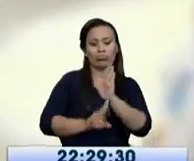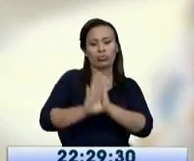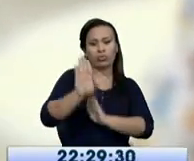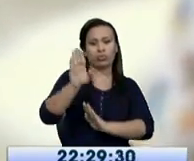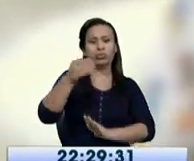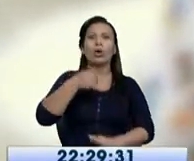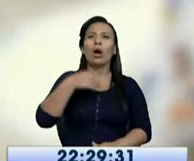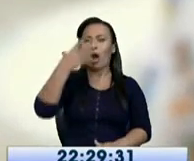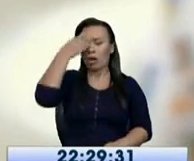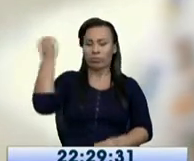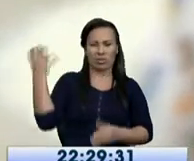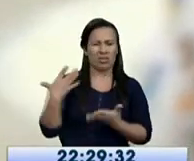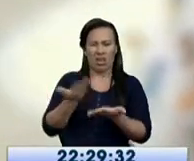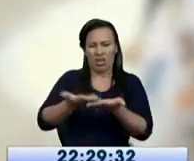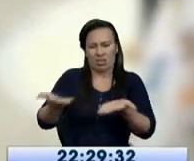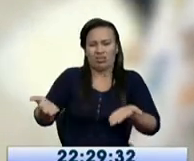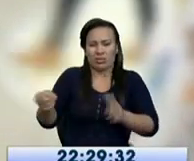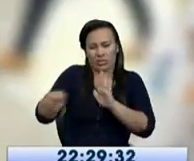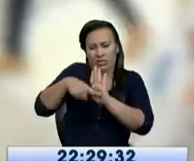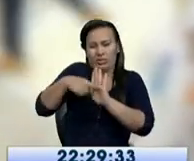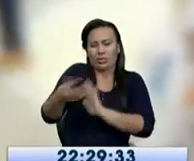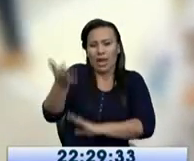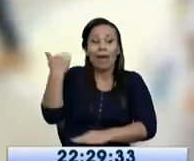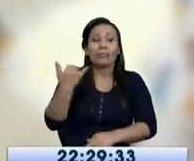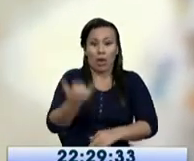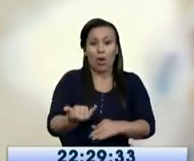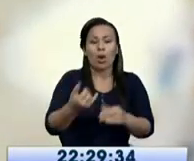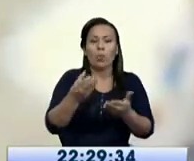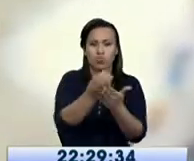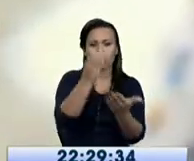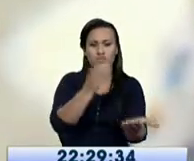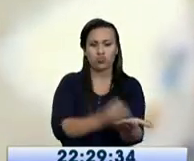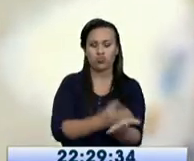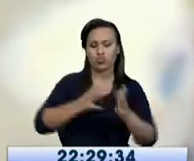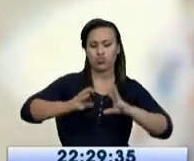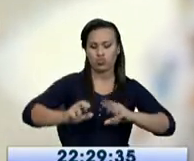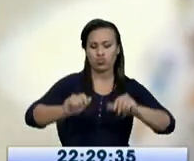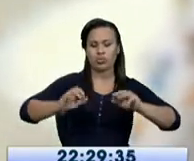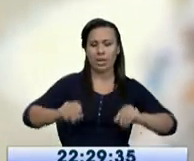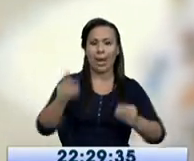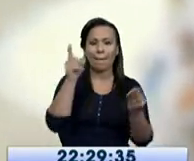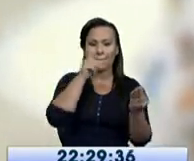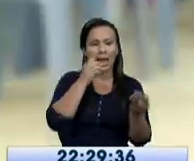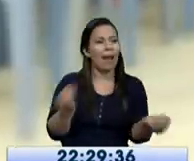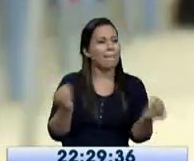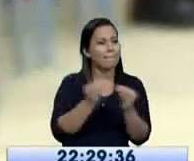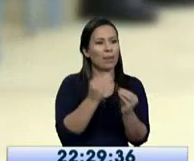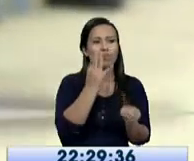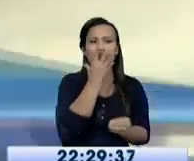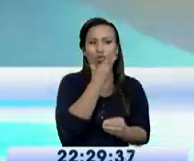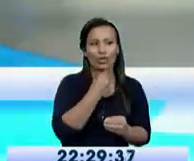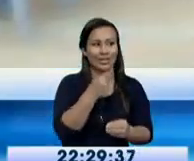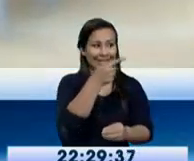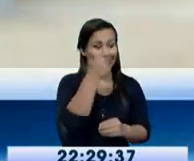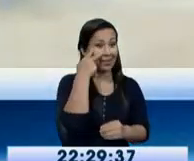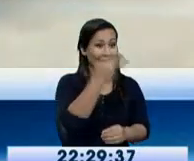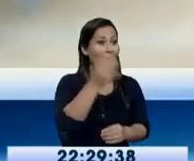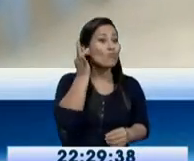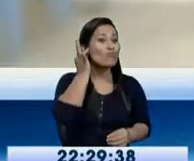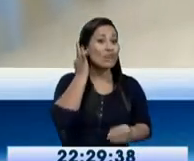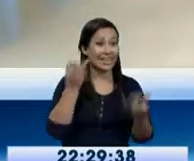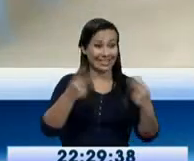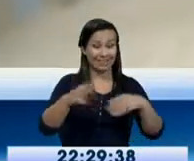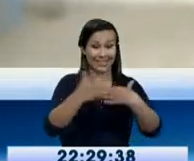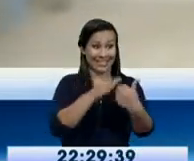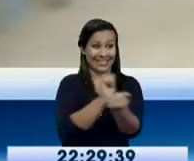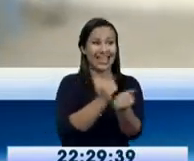nacional, a nivel nacional, de las guaguas de pan. El concurso se llama la más linda guagua. Las reclusas del Centro de Mujeres también se